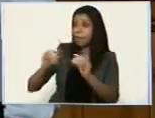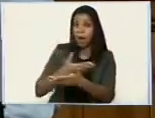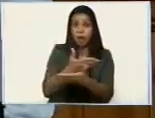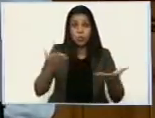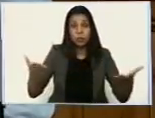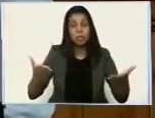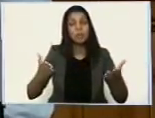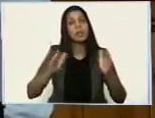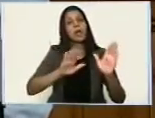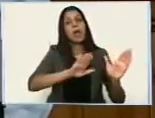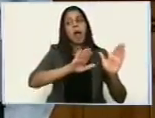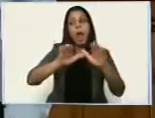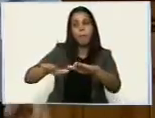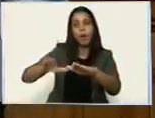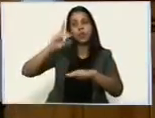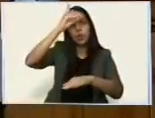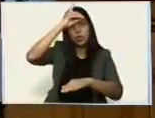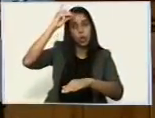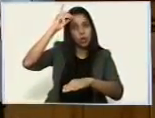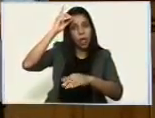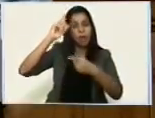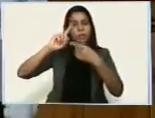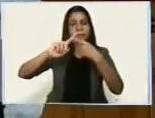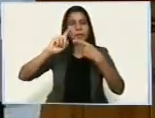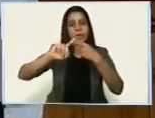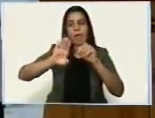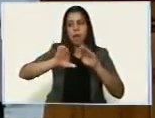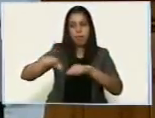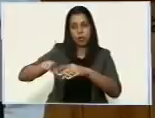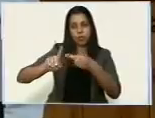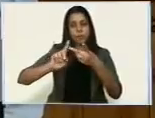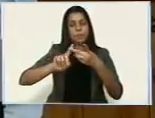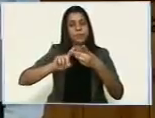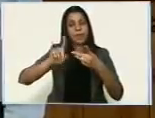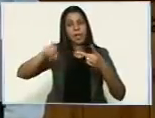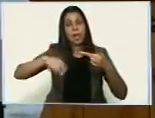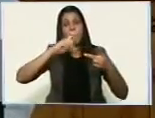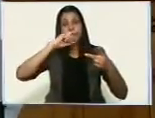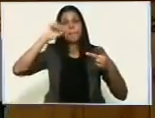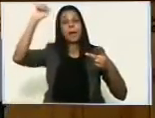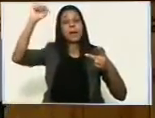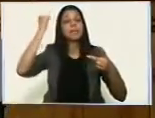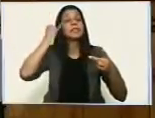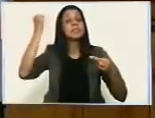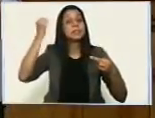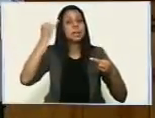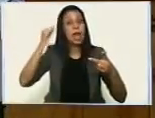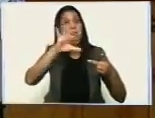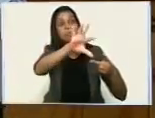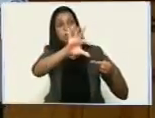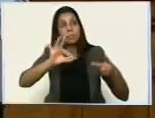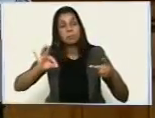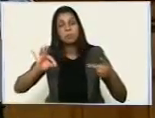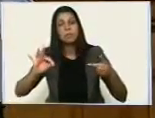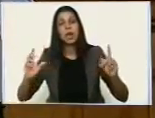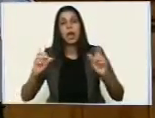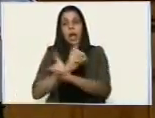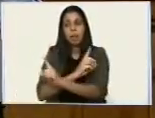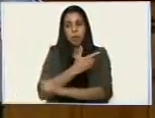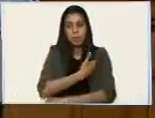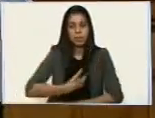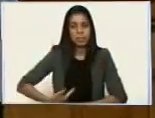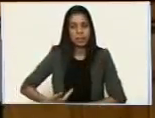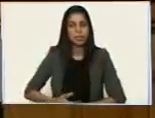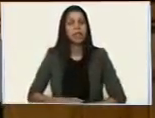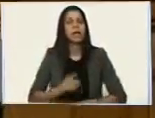al camarada Diosdado al frente de esta constituyente y a aprobar también la decisión del presidente Nicolás Maduro. ¡Que viva